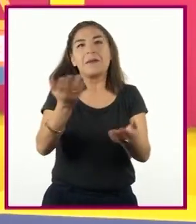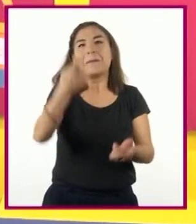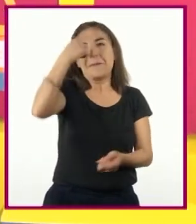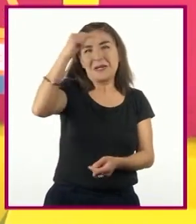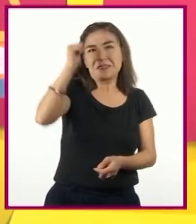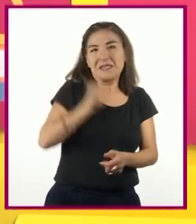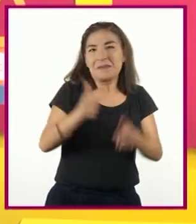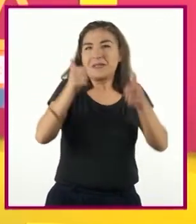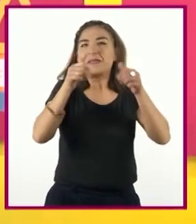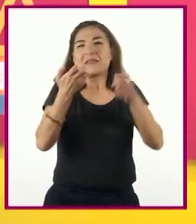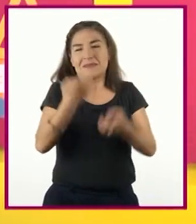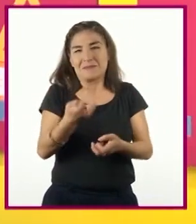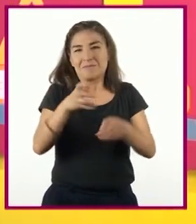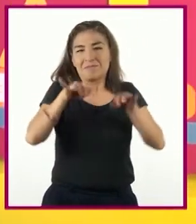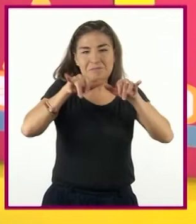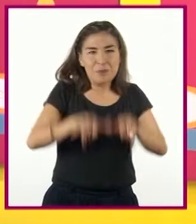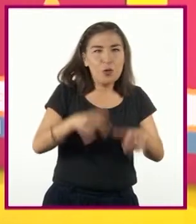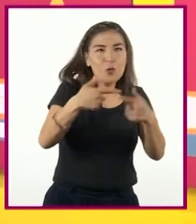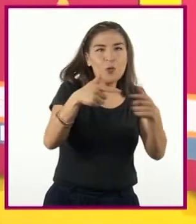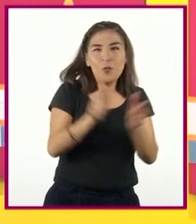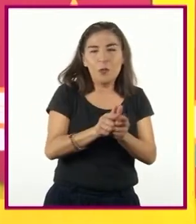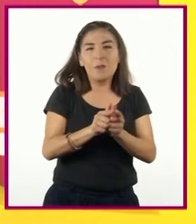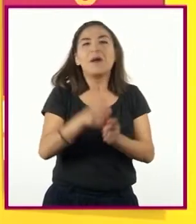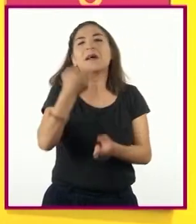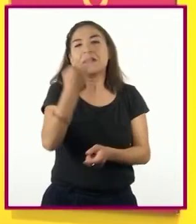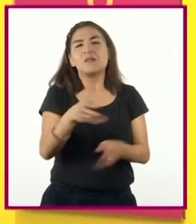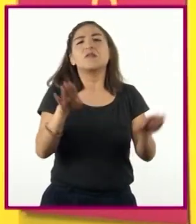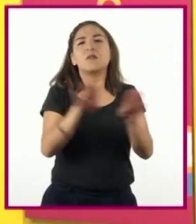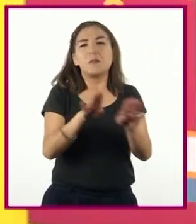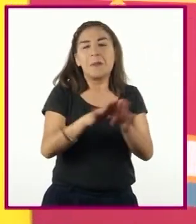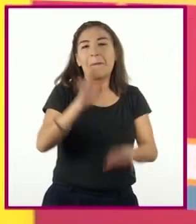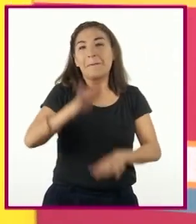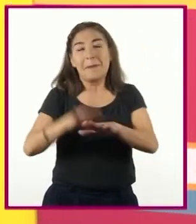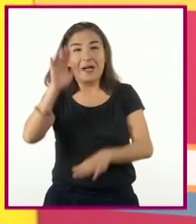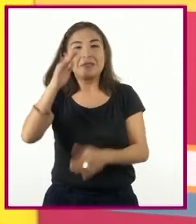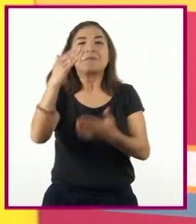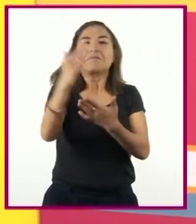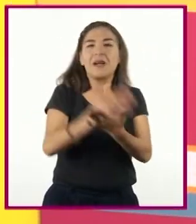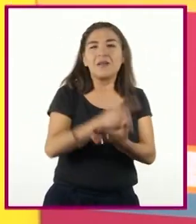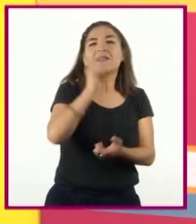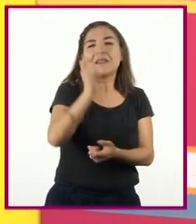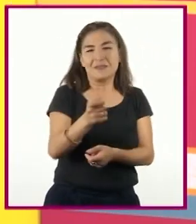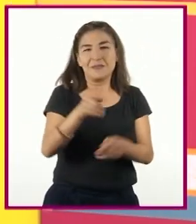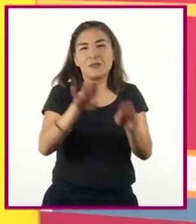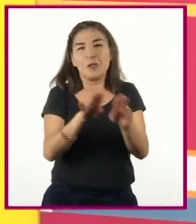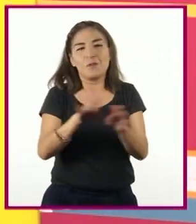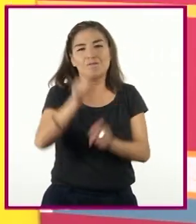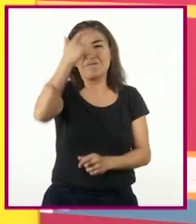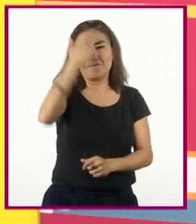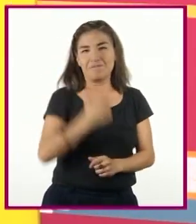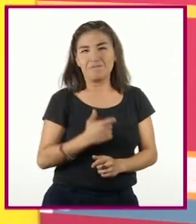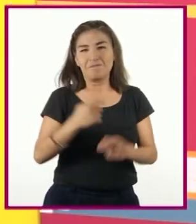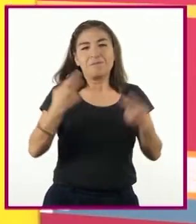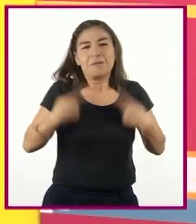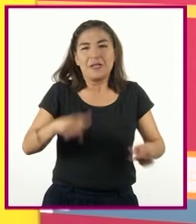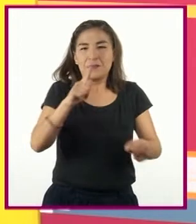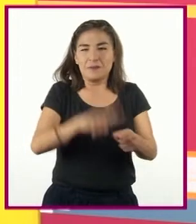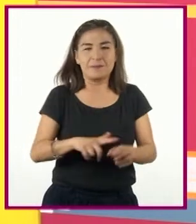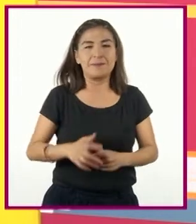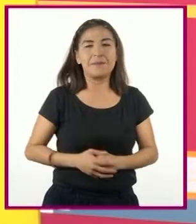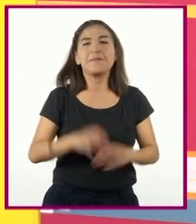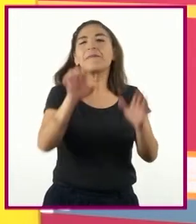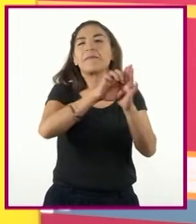Por lo tanto, todos ellos inciden en mayor o menor medida en la identidad. Para dar